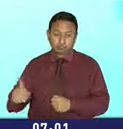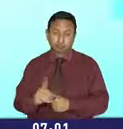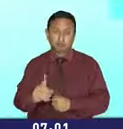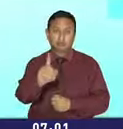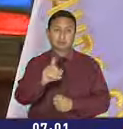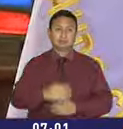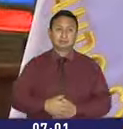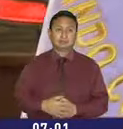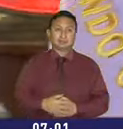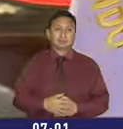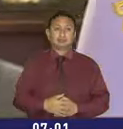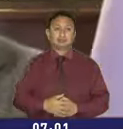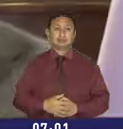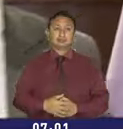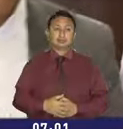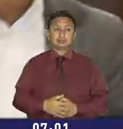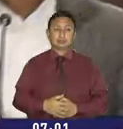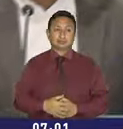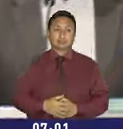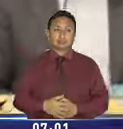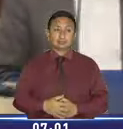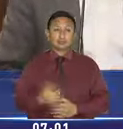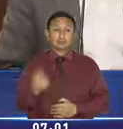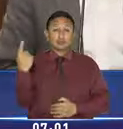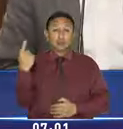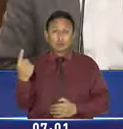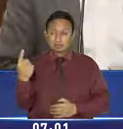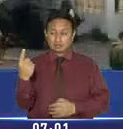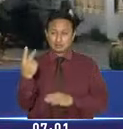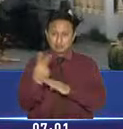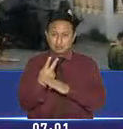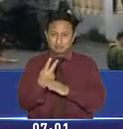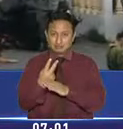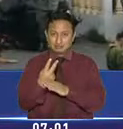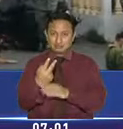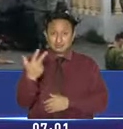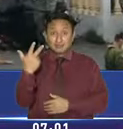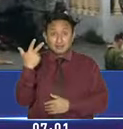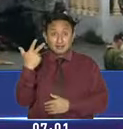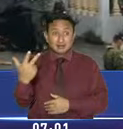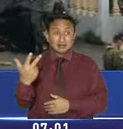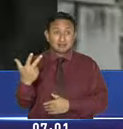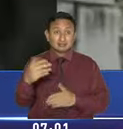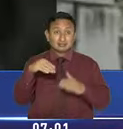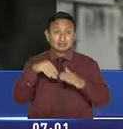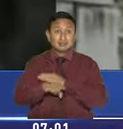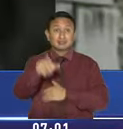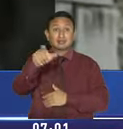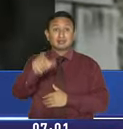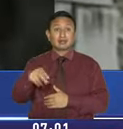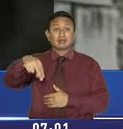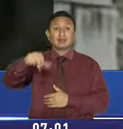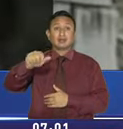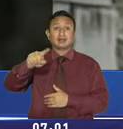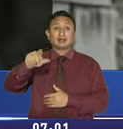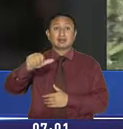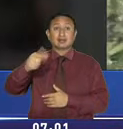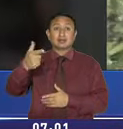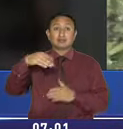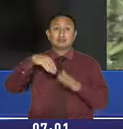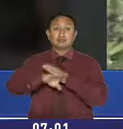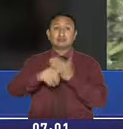No fue una ni dos, fueron 3 las veces que Miguel Ángel Nazareno, alias Don Nasa, ingresó al Ministerio de Defensa. Así